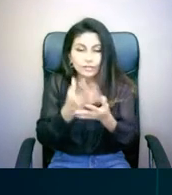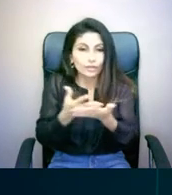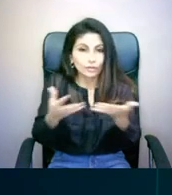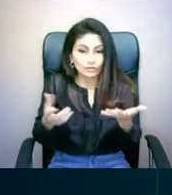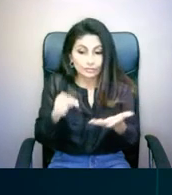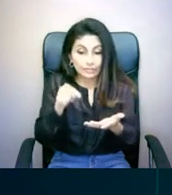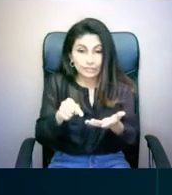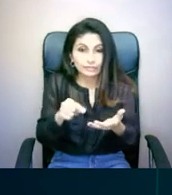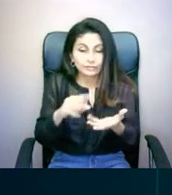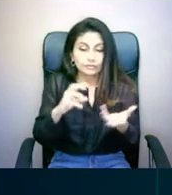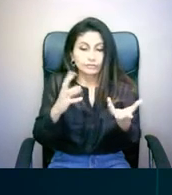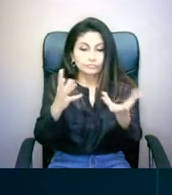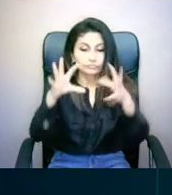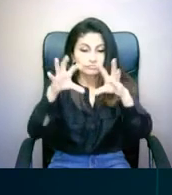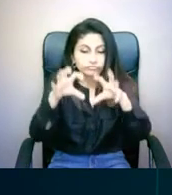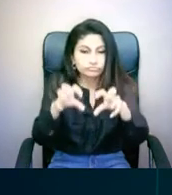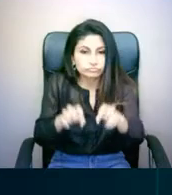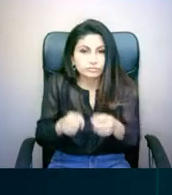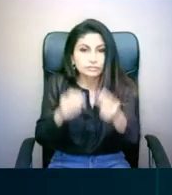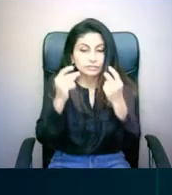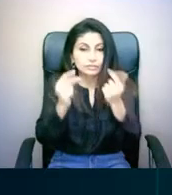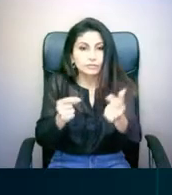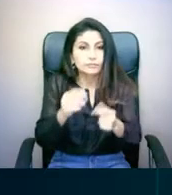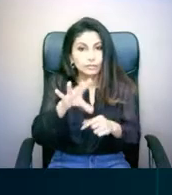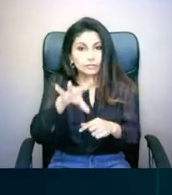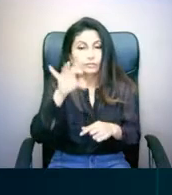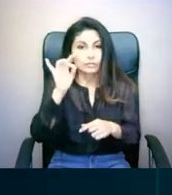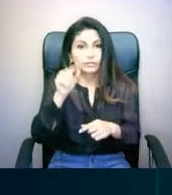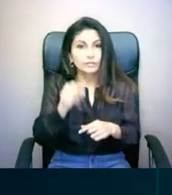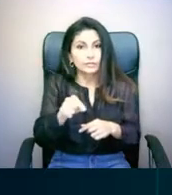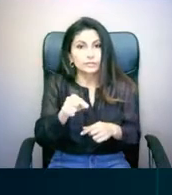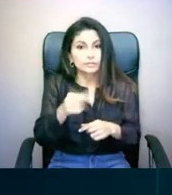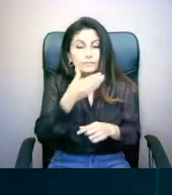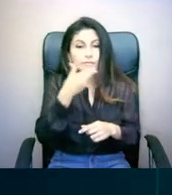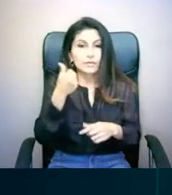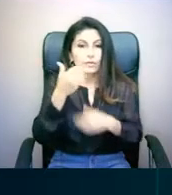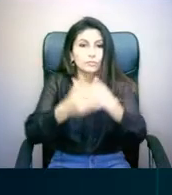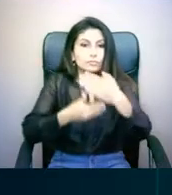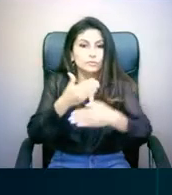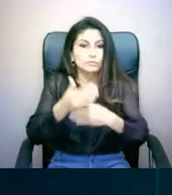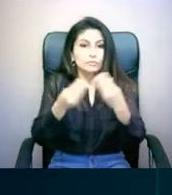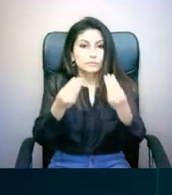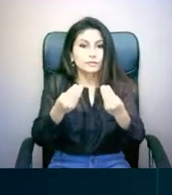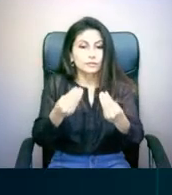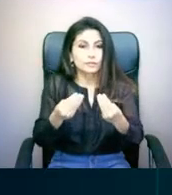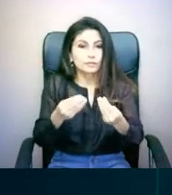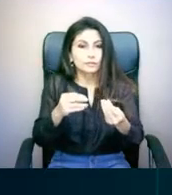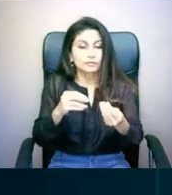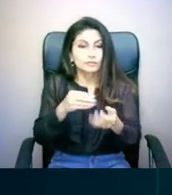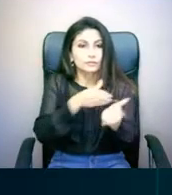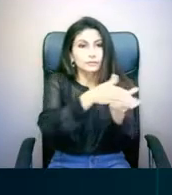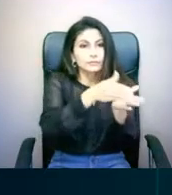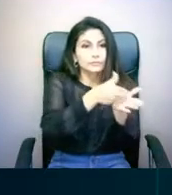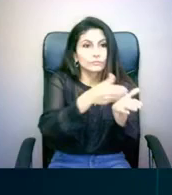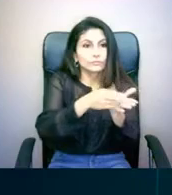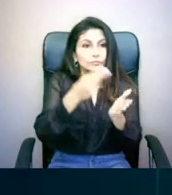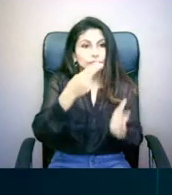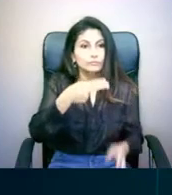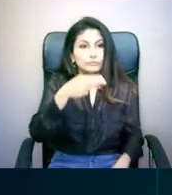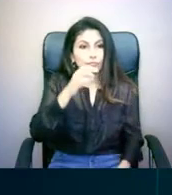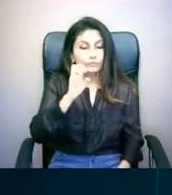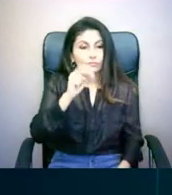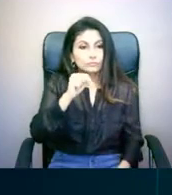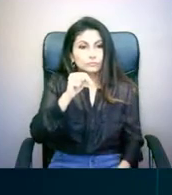aireación mecánica como el mejor proceso para la remoción del hexano, ¿cierto? Ahora,